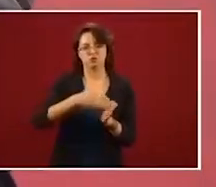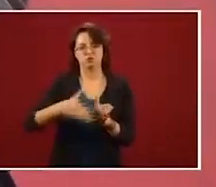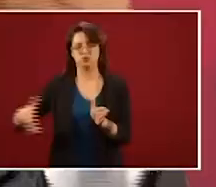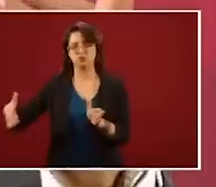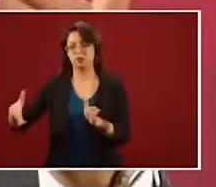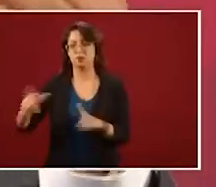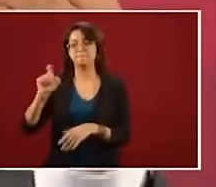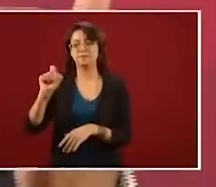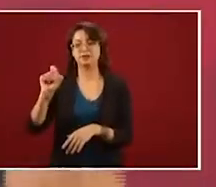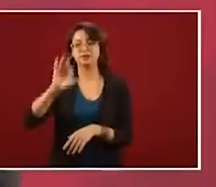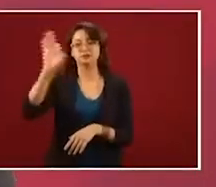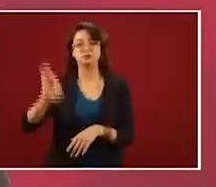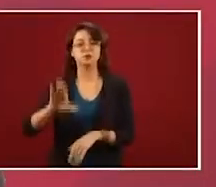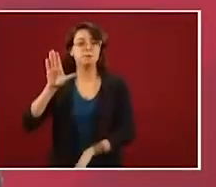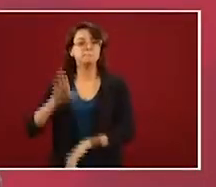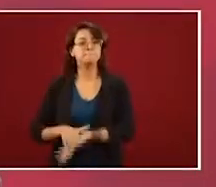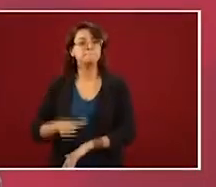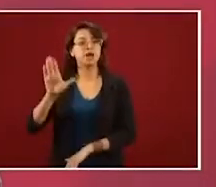20% más.